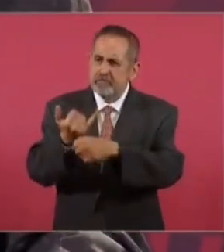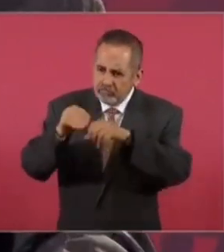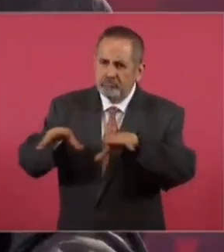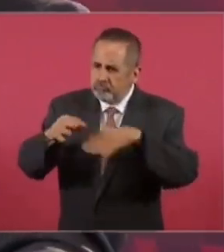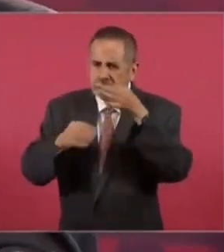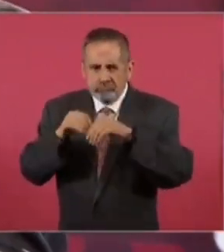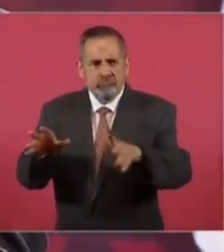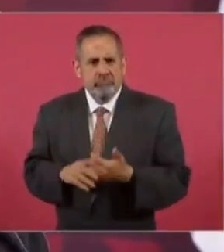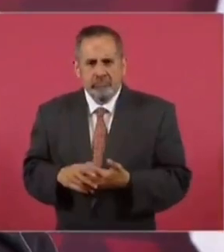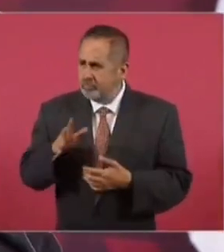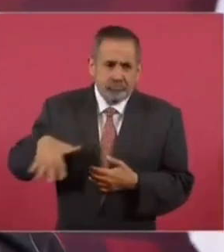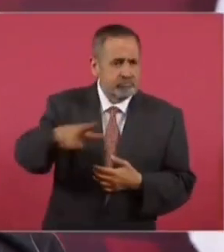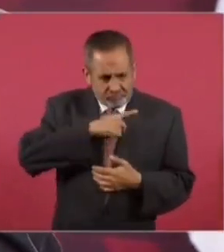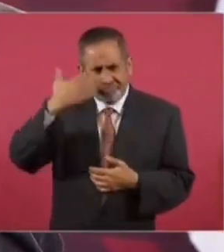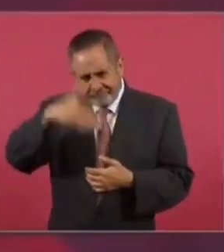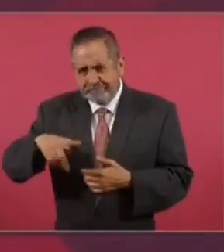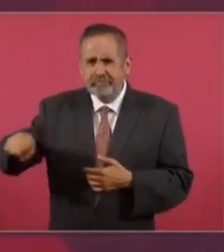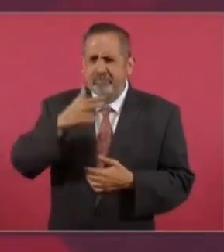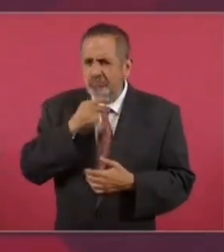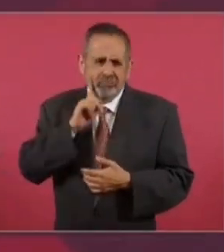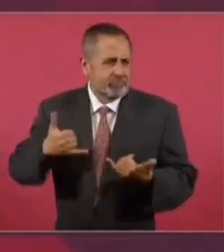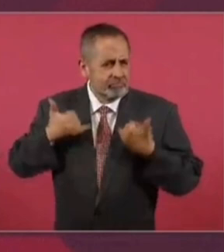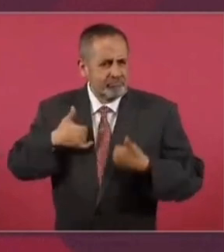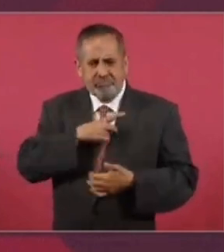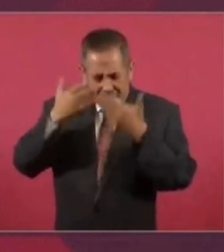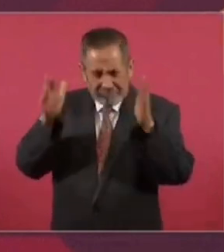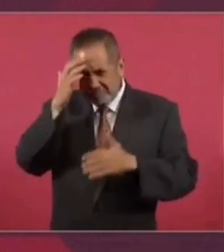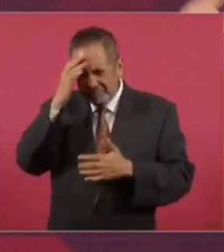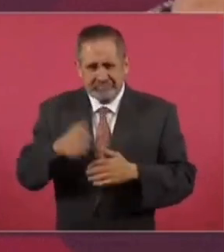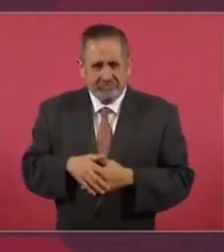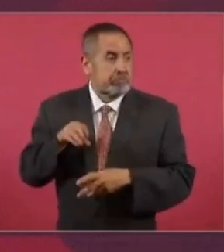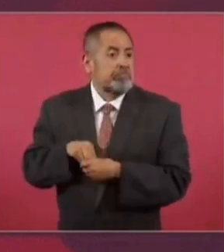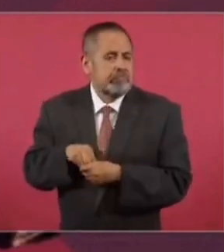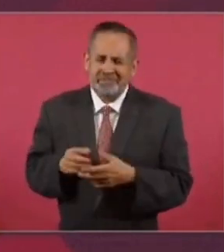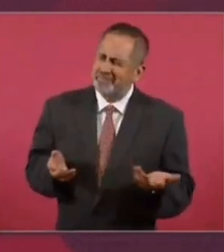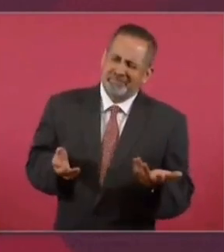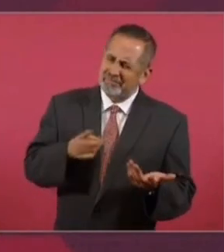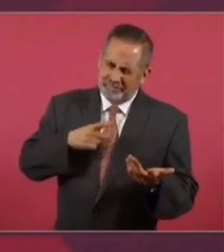información que deben de tener las muchachas, los muchachos, los jóvenes. ¿Cómo no vamos